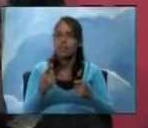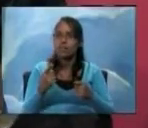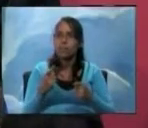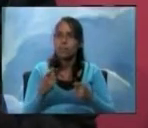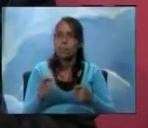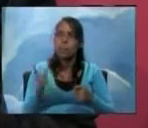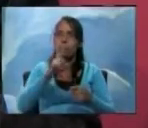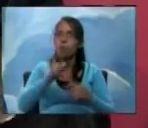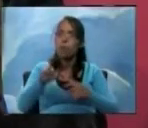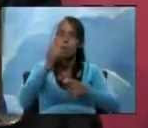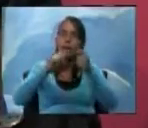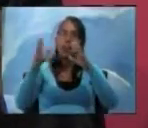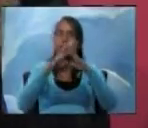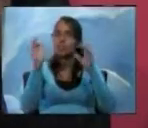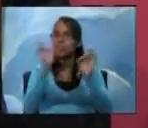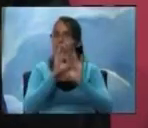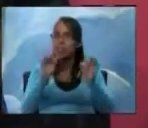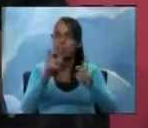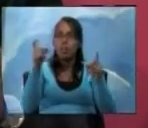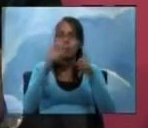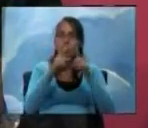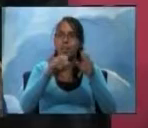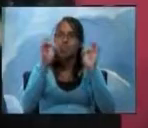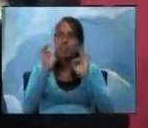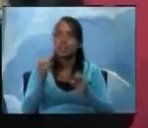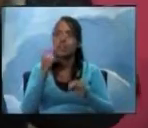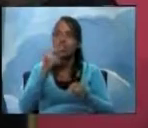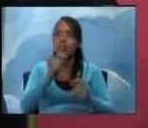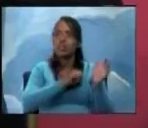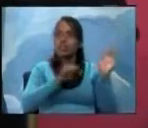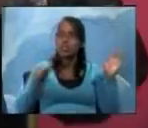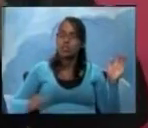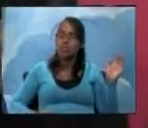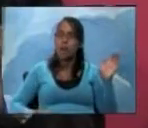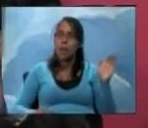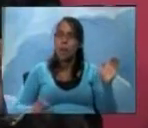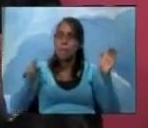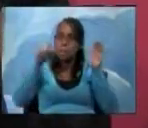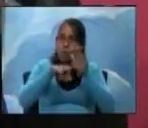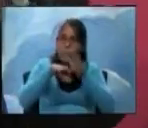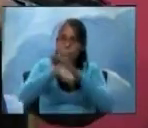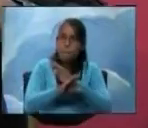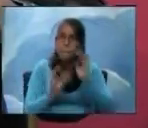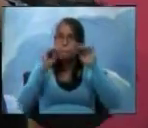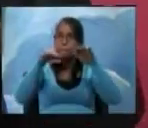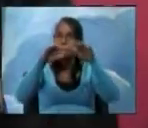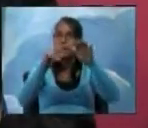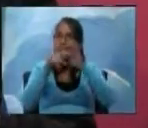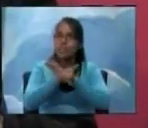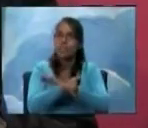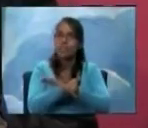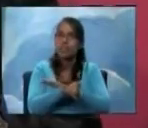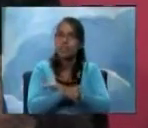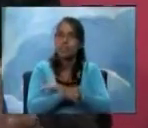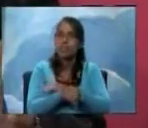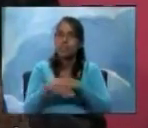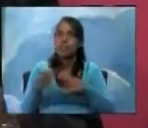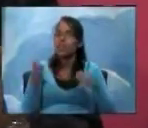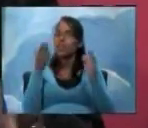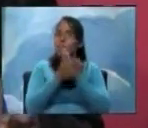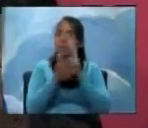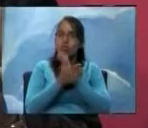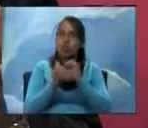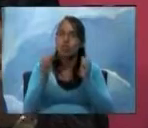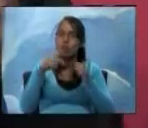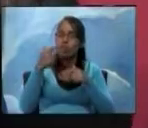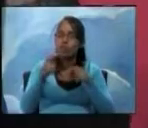noche pescando y no pescaron nada. ¿Pero qué pasó? Una palabra clave que le dijo el Señor: boga y mar adentro. Boga mar adentro, Pedro. ¿Qué pasó cuando el Señor